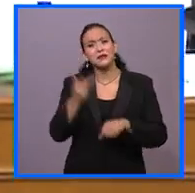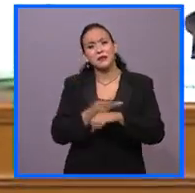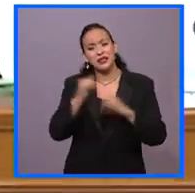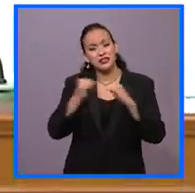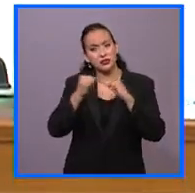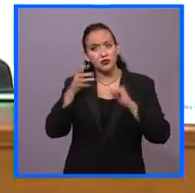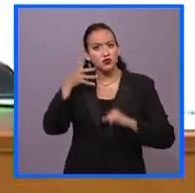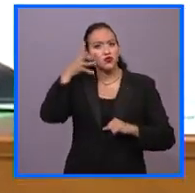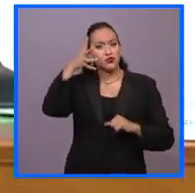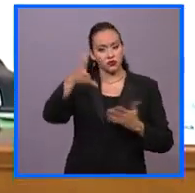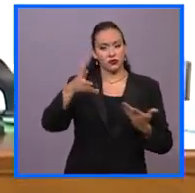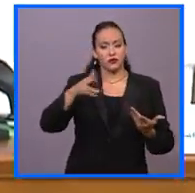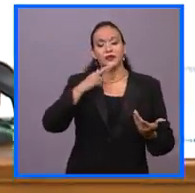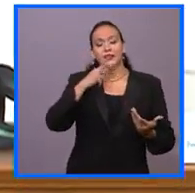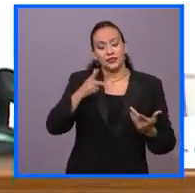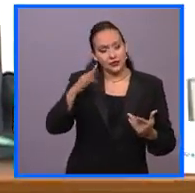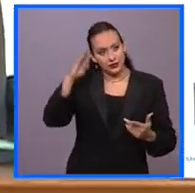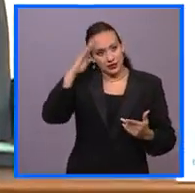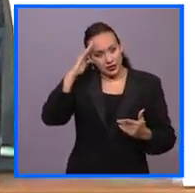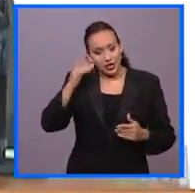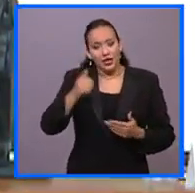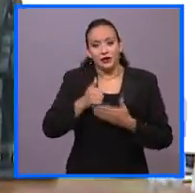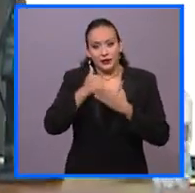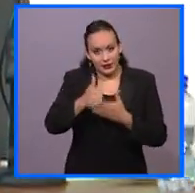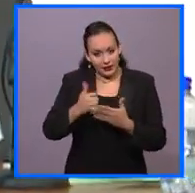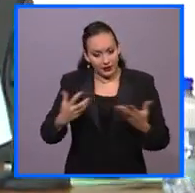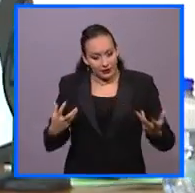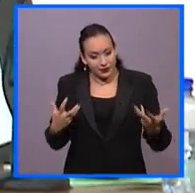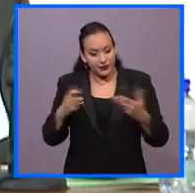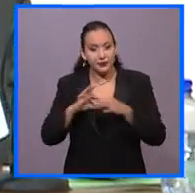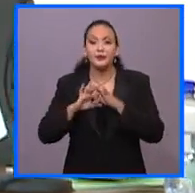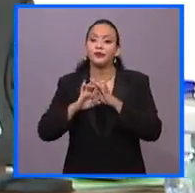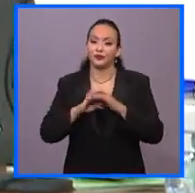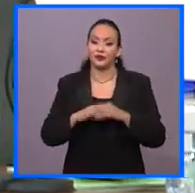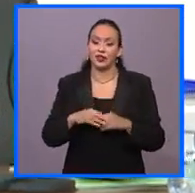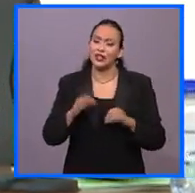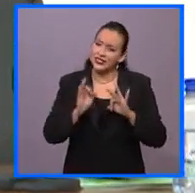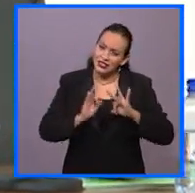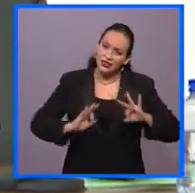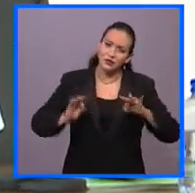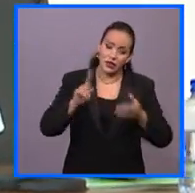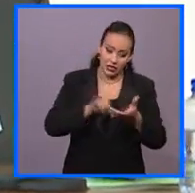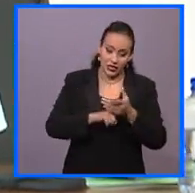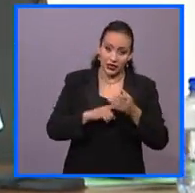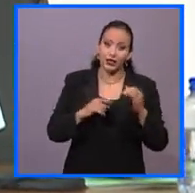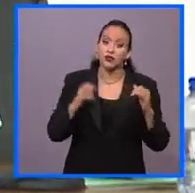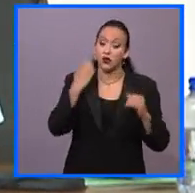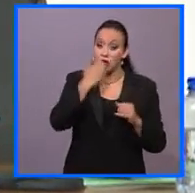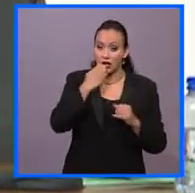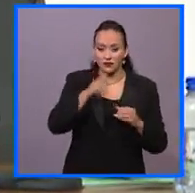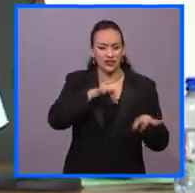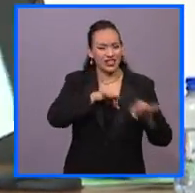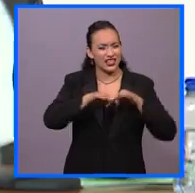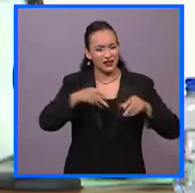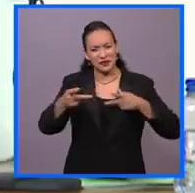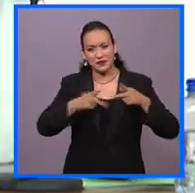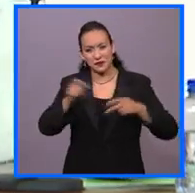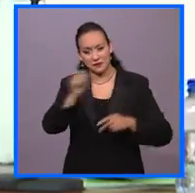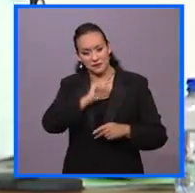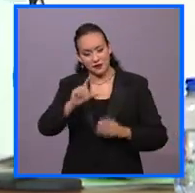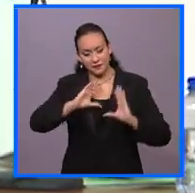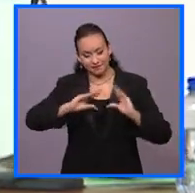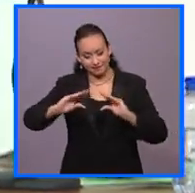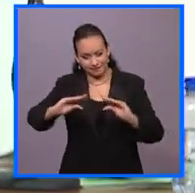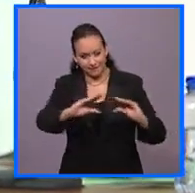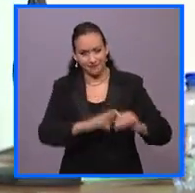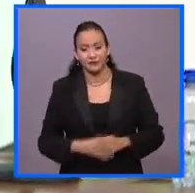una visión nacional, pues está llamada a contribuir en el camino de excelencia de quienes integran el Poder Judicial Federal. Además,